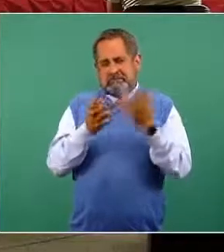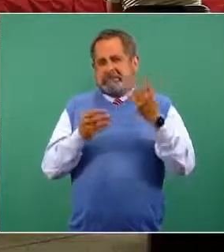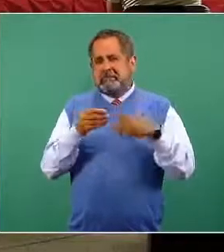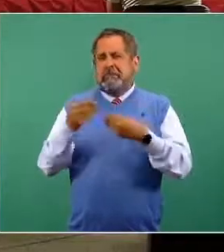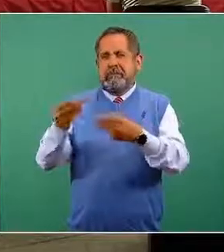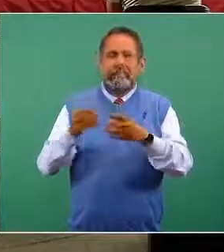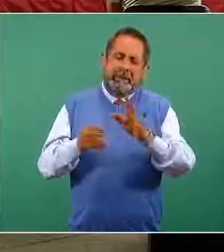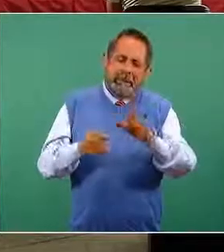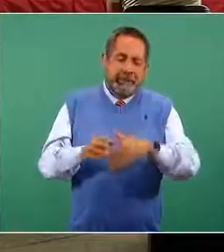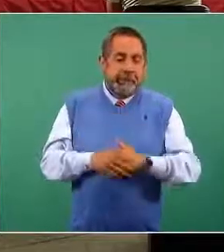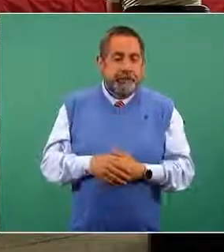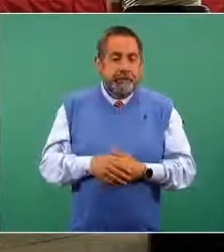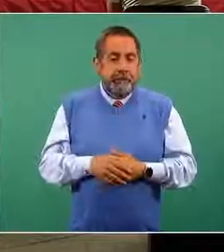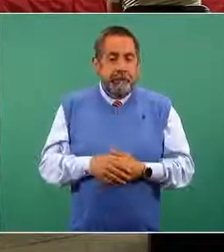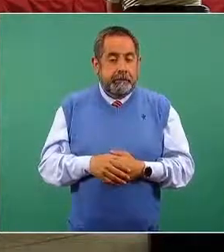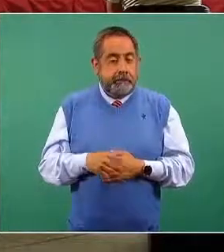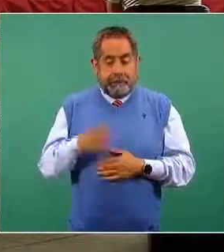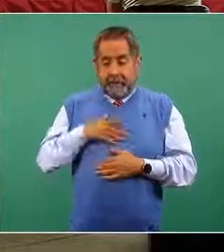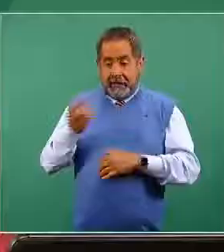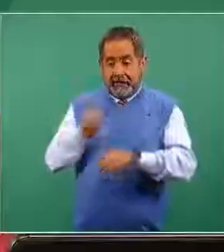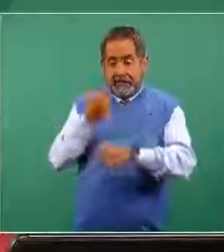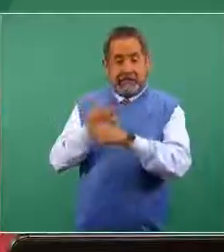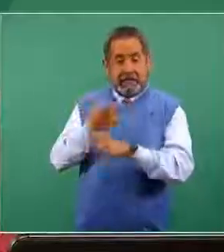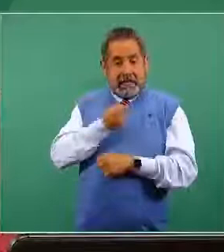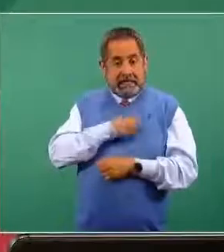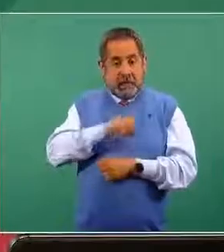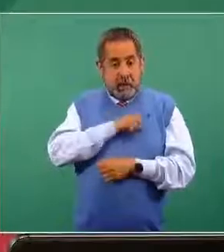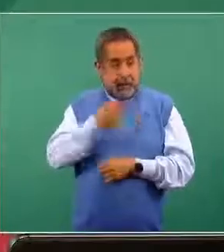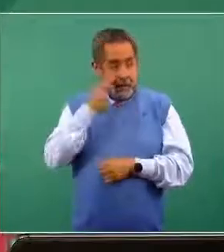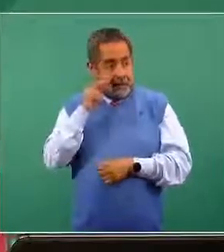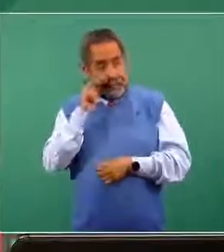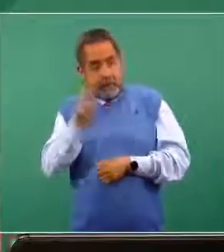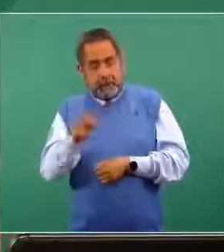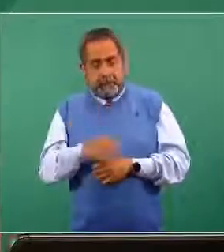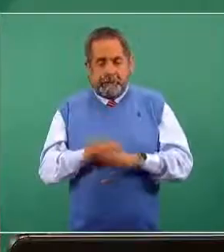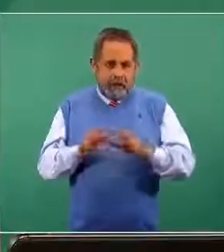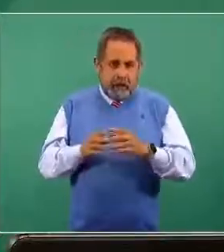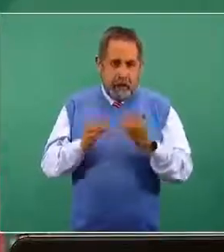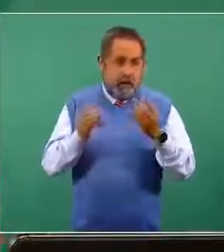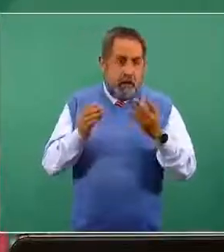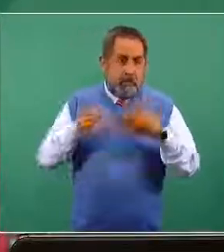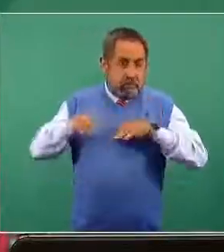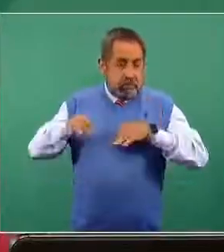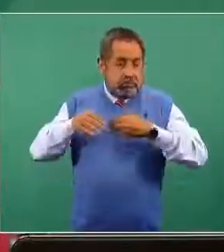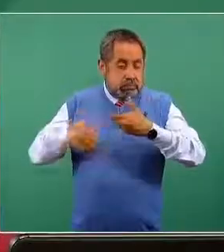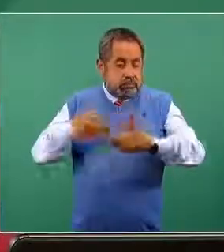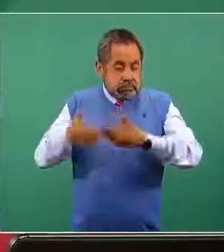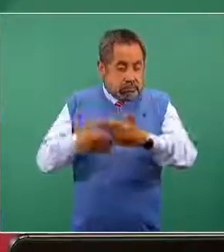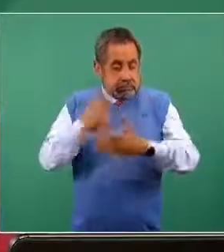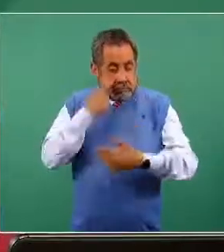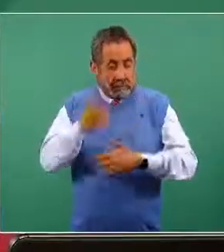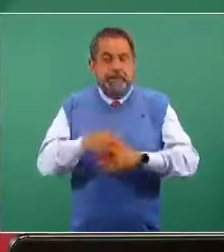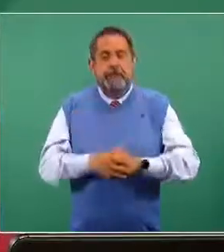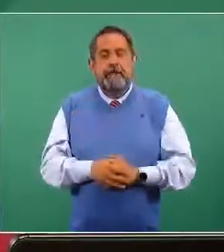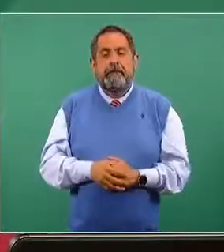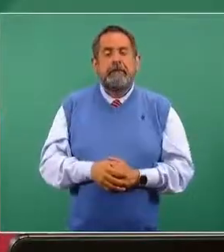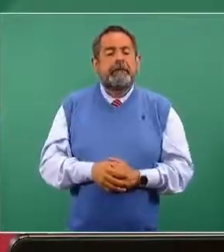tipo. Hemos recibido en la Secretaría de Salud, para que vean ustedes la intensidad del trabajo también en este otro